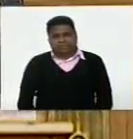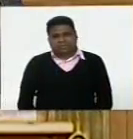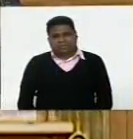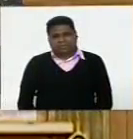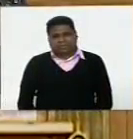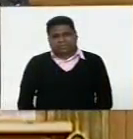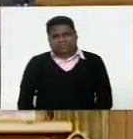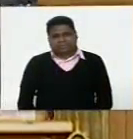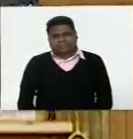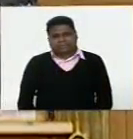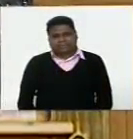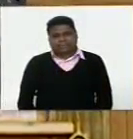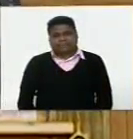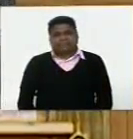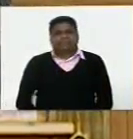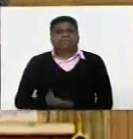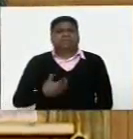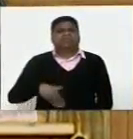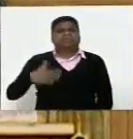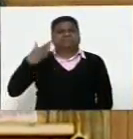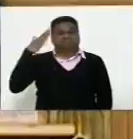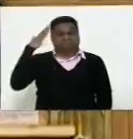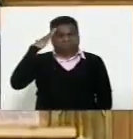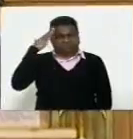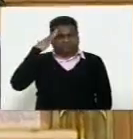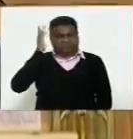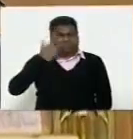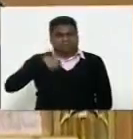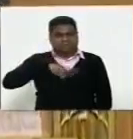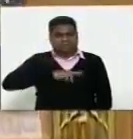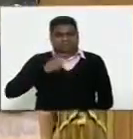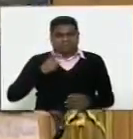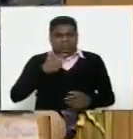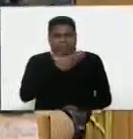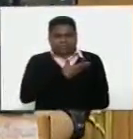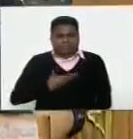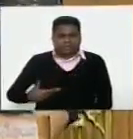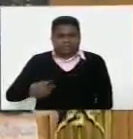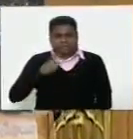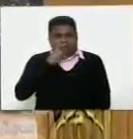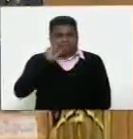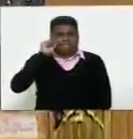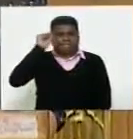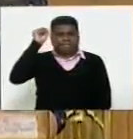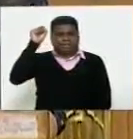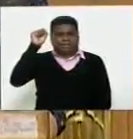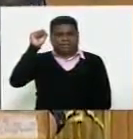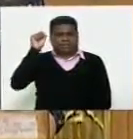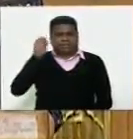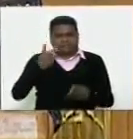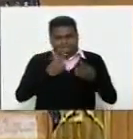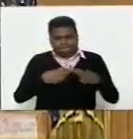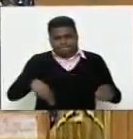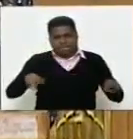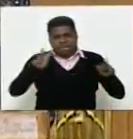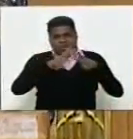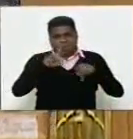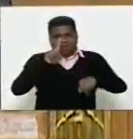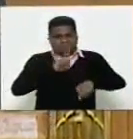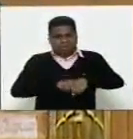Y ha sabido nuestro presidente Maduro reconocer el valor de las mujeres en este momento, en